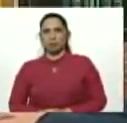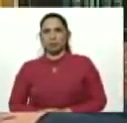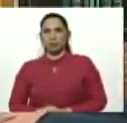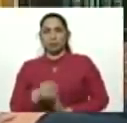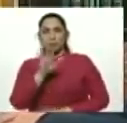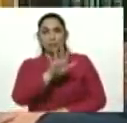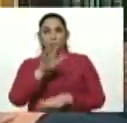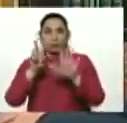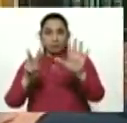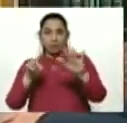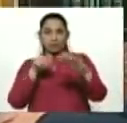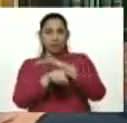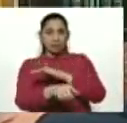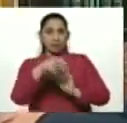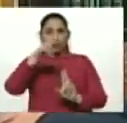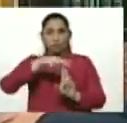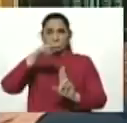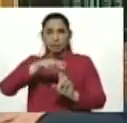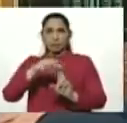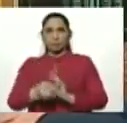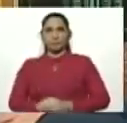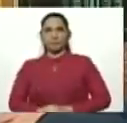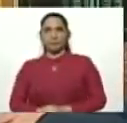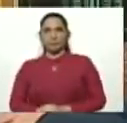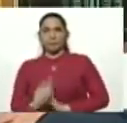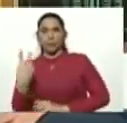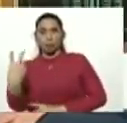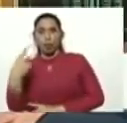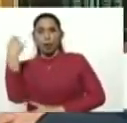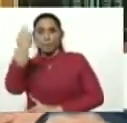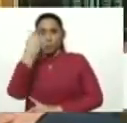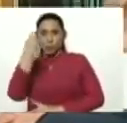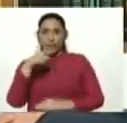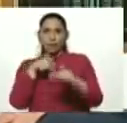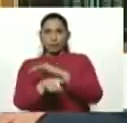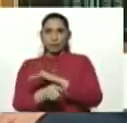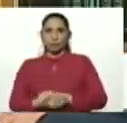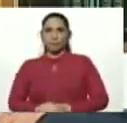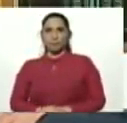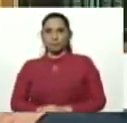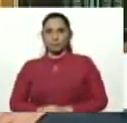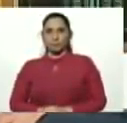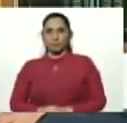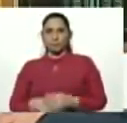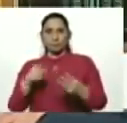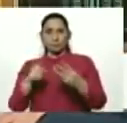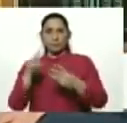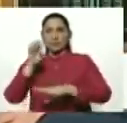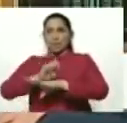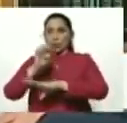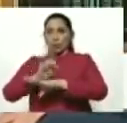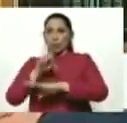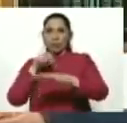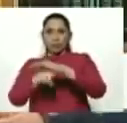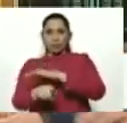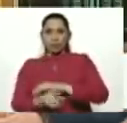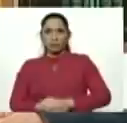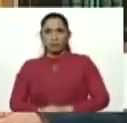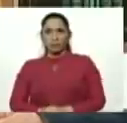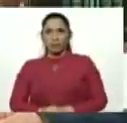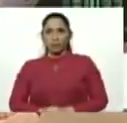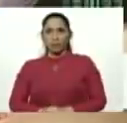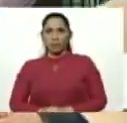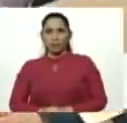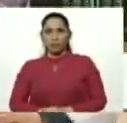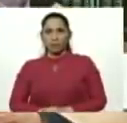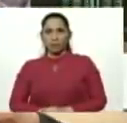57 ingresaron por el Táchira, 2 por Apure, y los de Ecuador ingresaron,